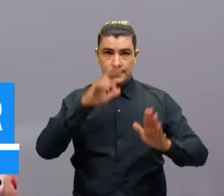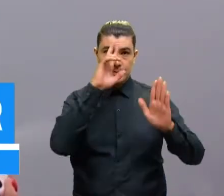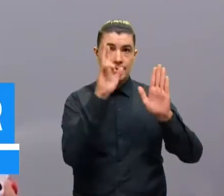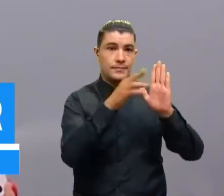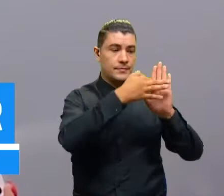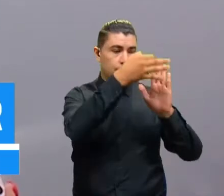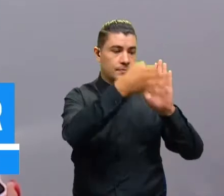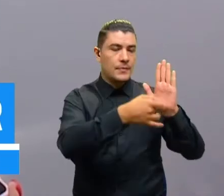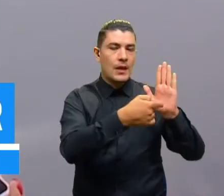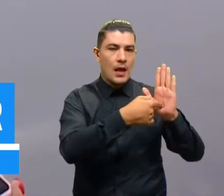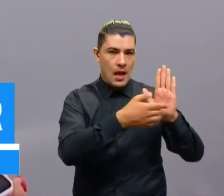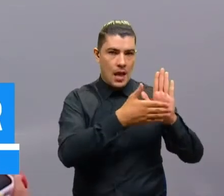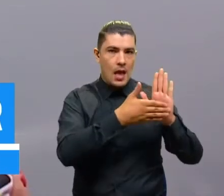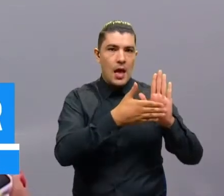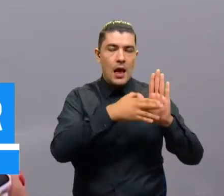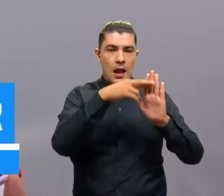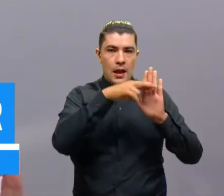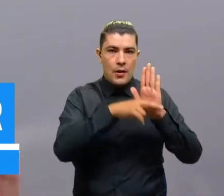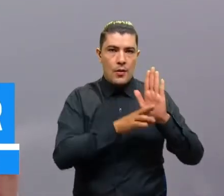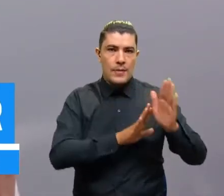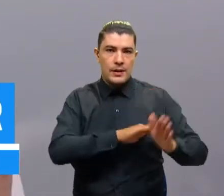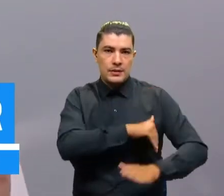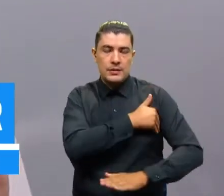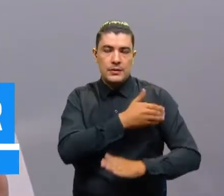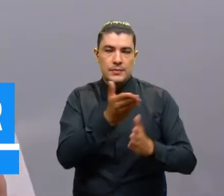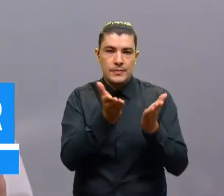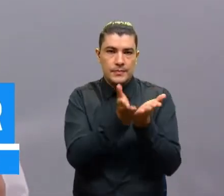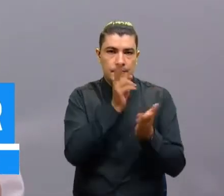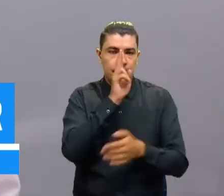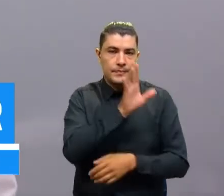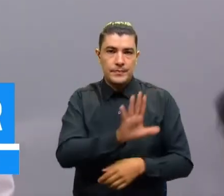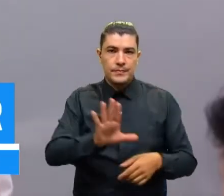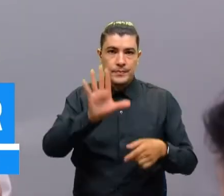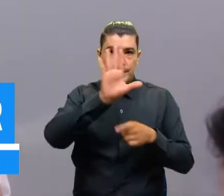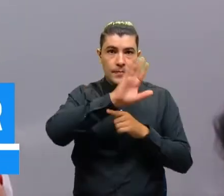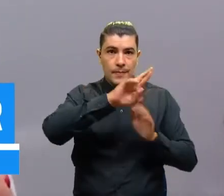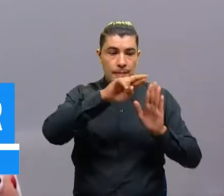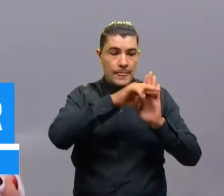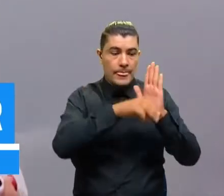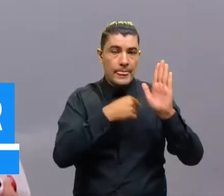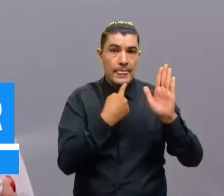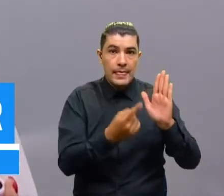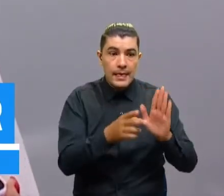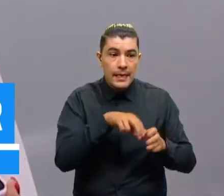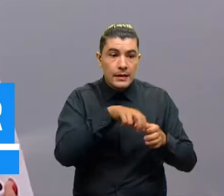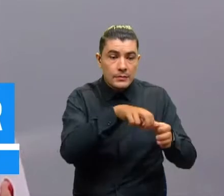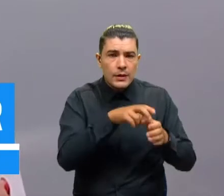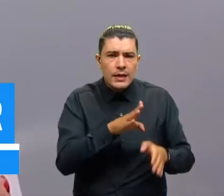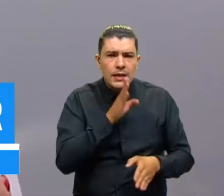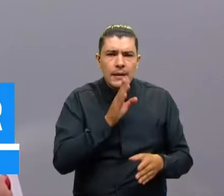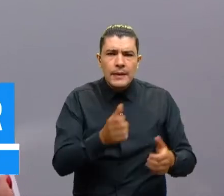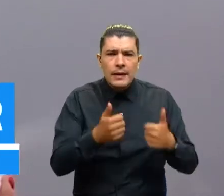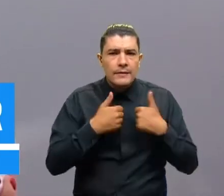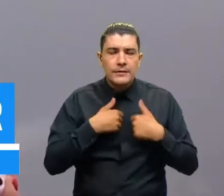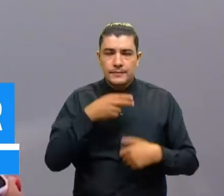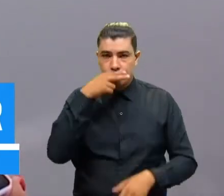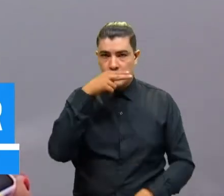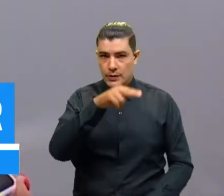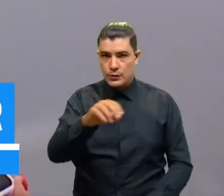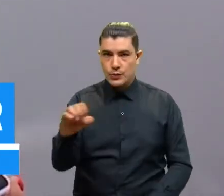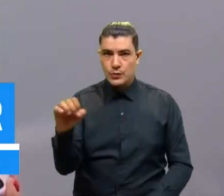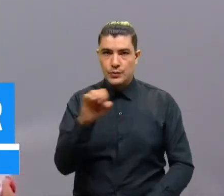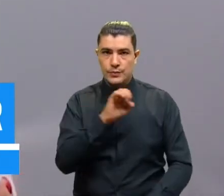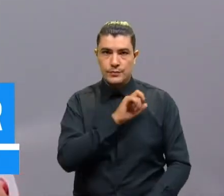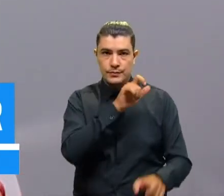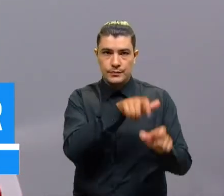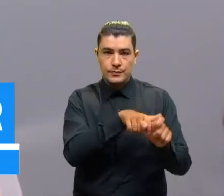Ministerio de Educación Nacional, donde establecen primero que deben ser niños sisbenizados, segundo que debe ser